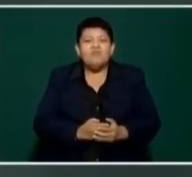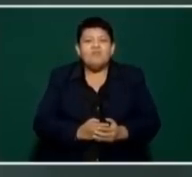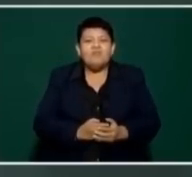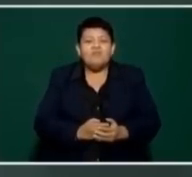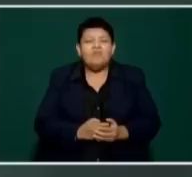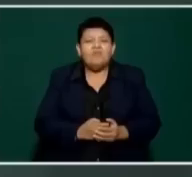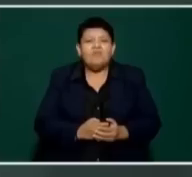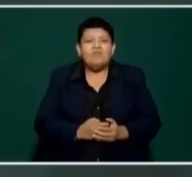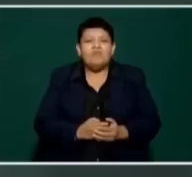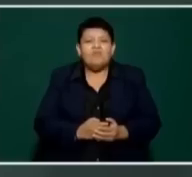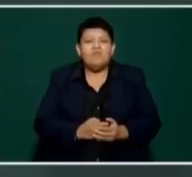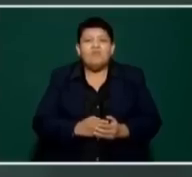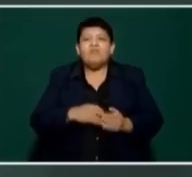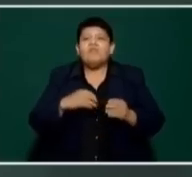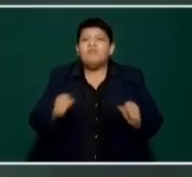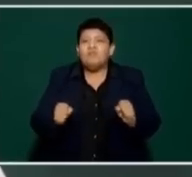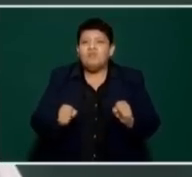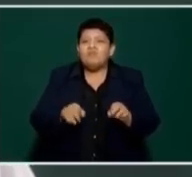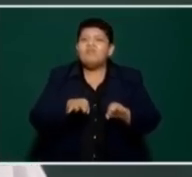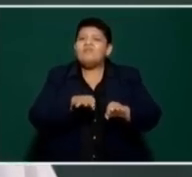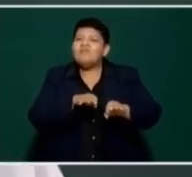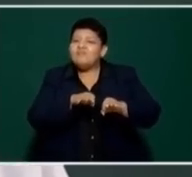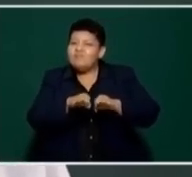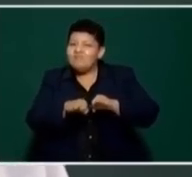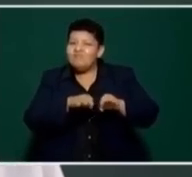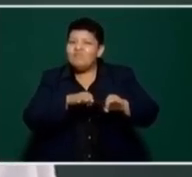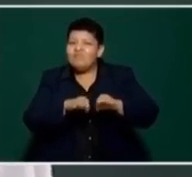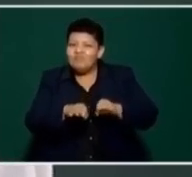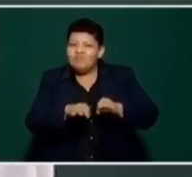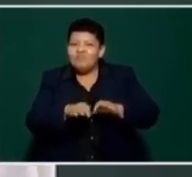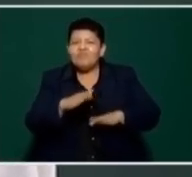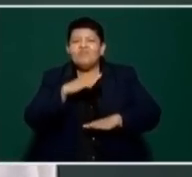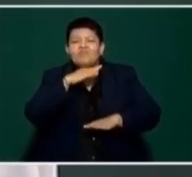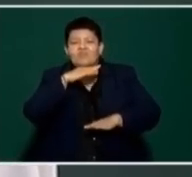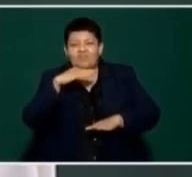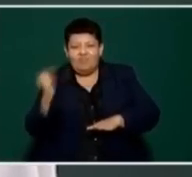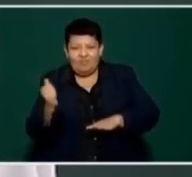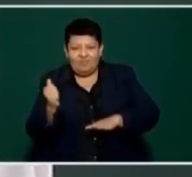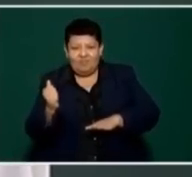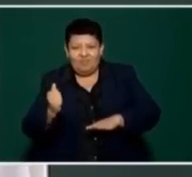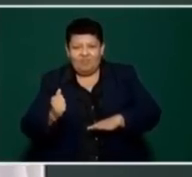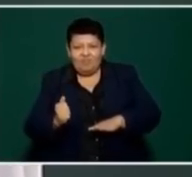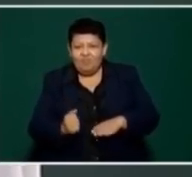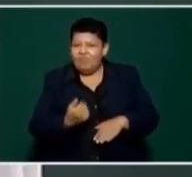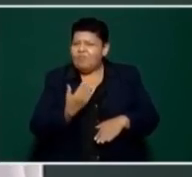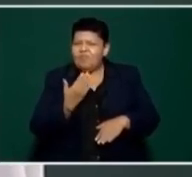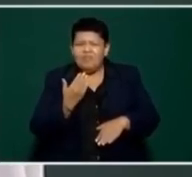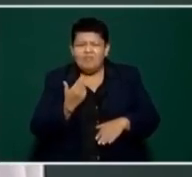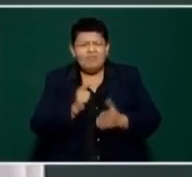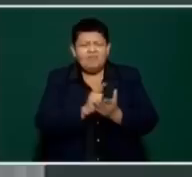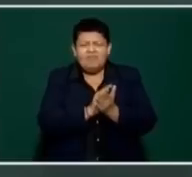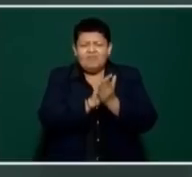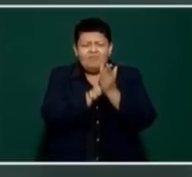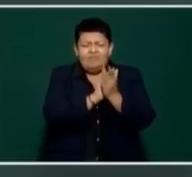al sistema de corrupción y de impunidades.